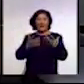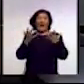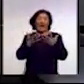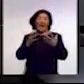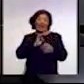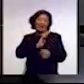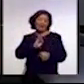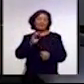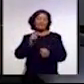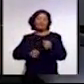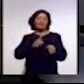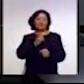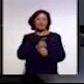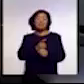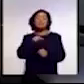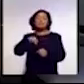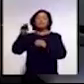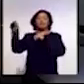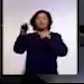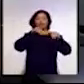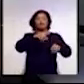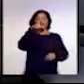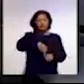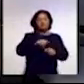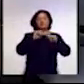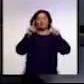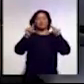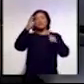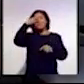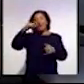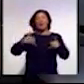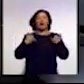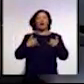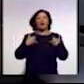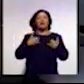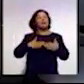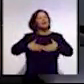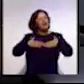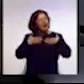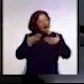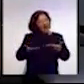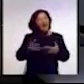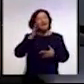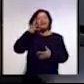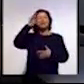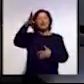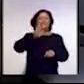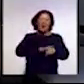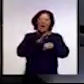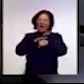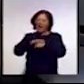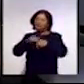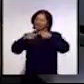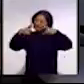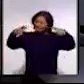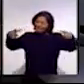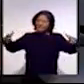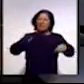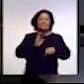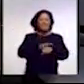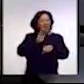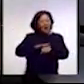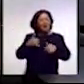y traemos aquí al estado para los jóvenes confiamos en que cada vez haya más oportunidades que cada vez más jóvenes